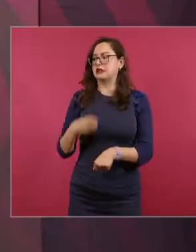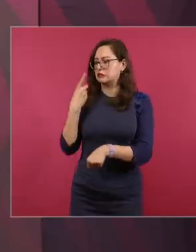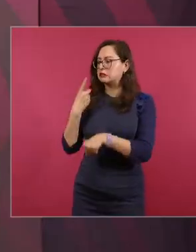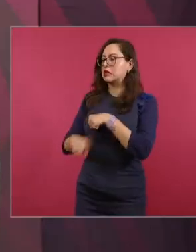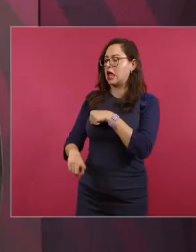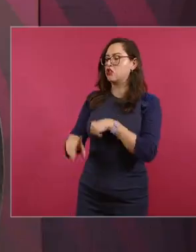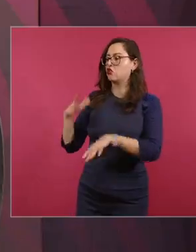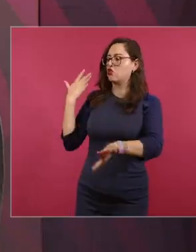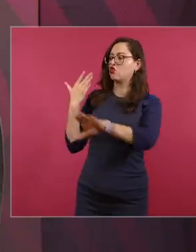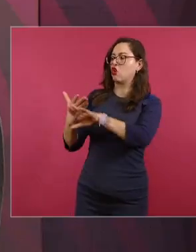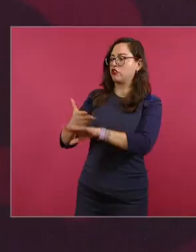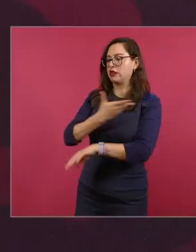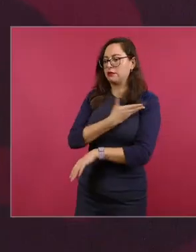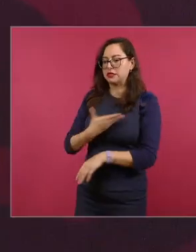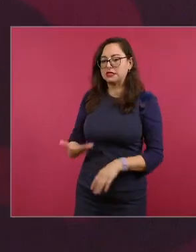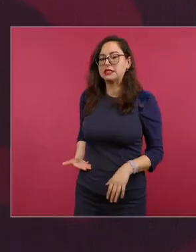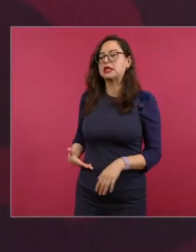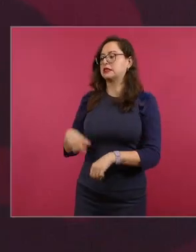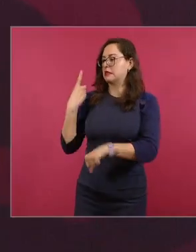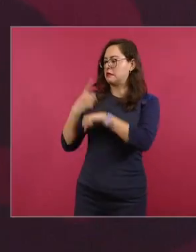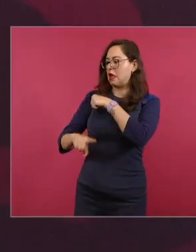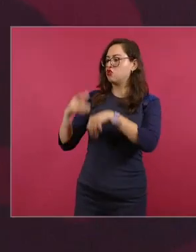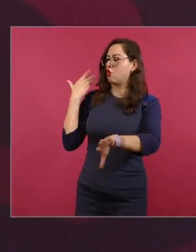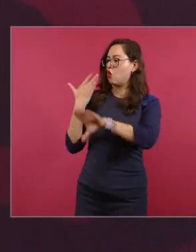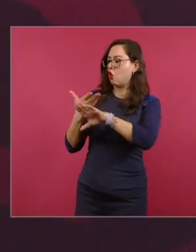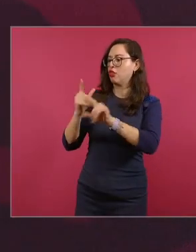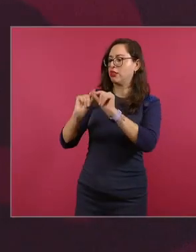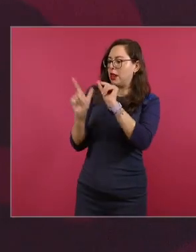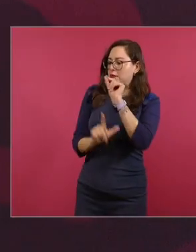a la institución presidencial, se afecta a un país,